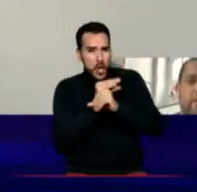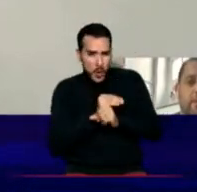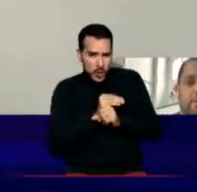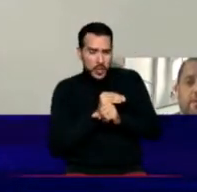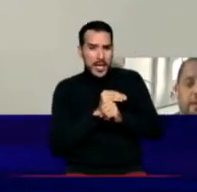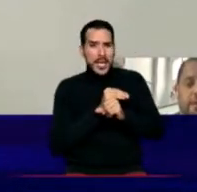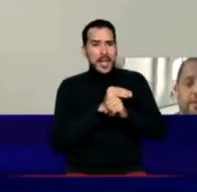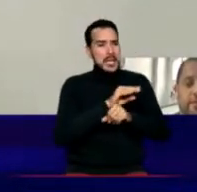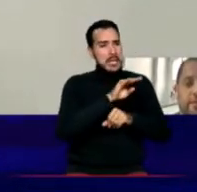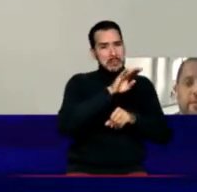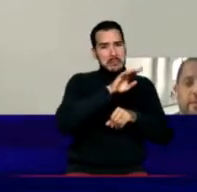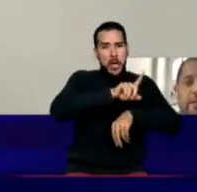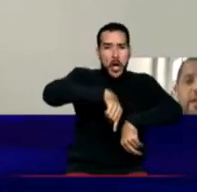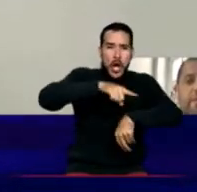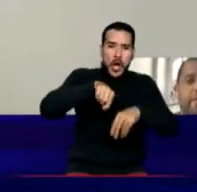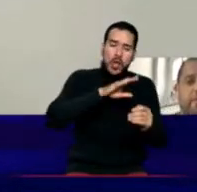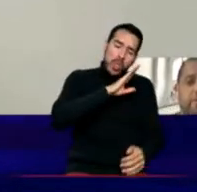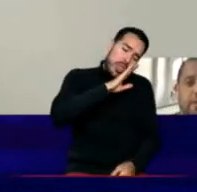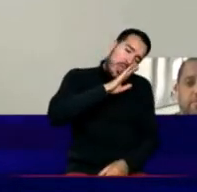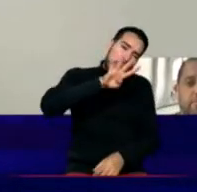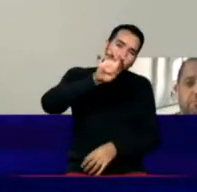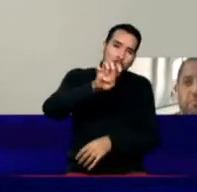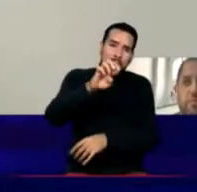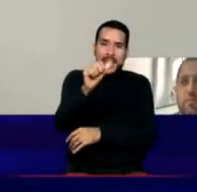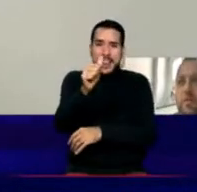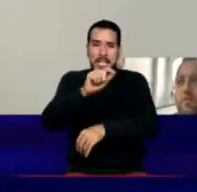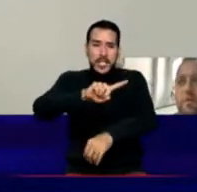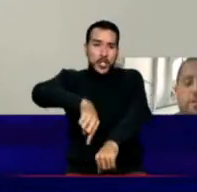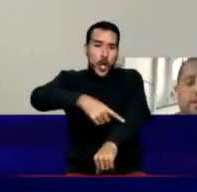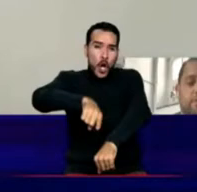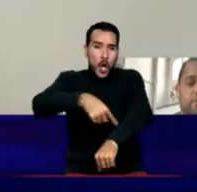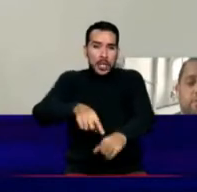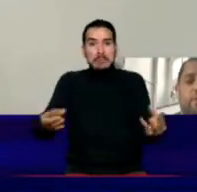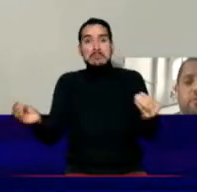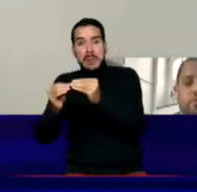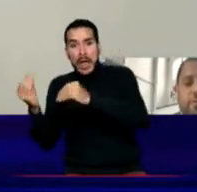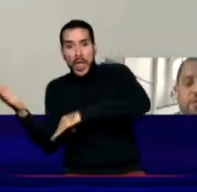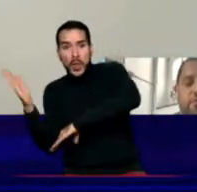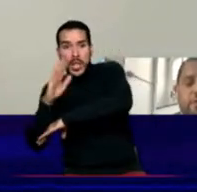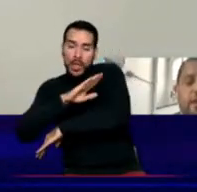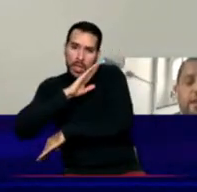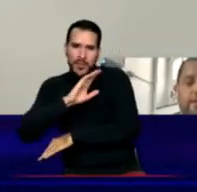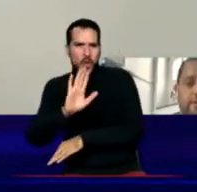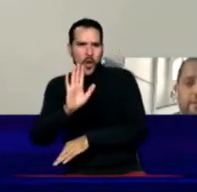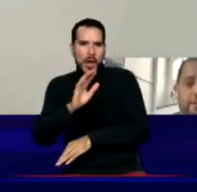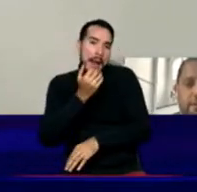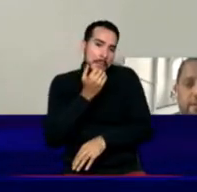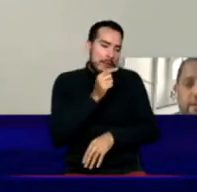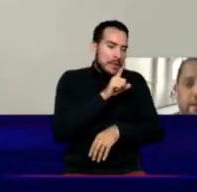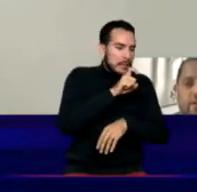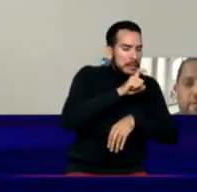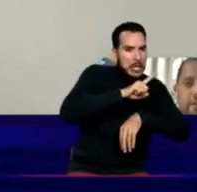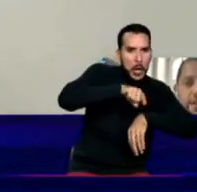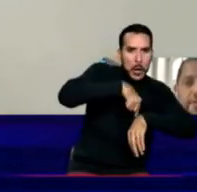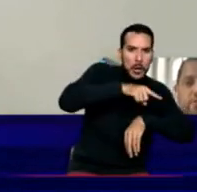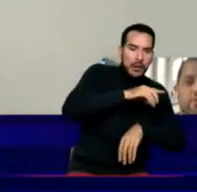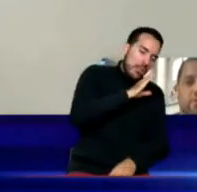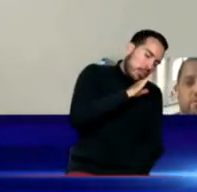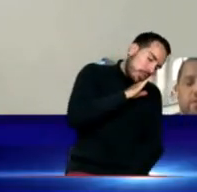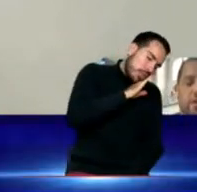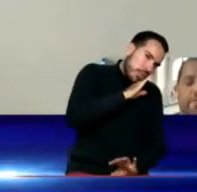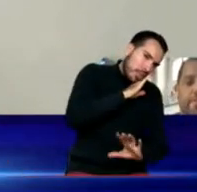se debe evitar realizar siestas en el día. Pero si tenemos un ciclo de 6, 8 horas o incluso menos, las siestas están recomendadas.